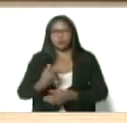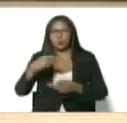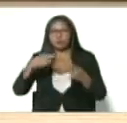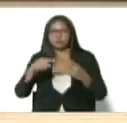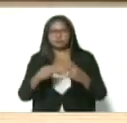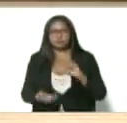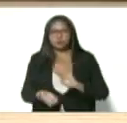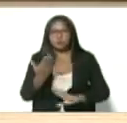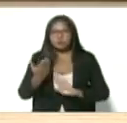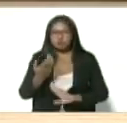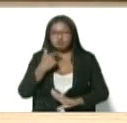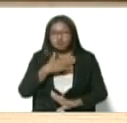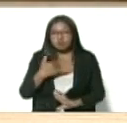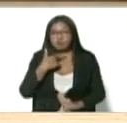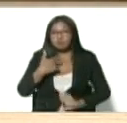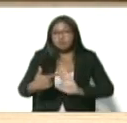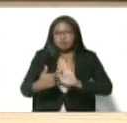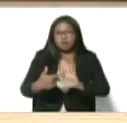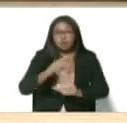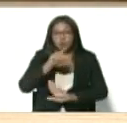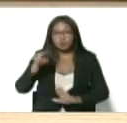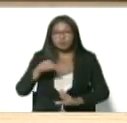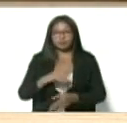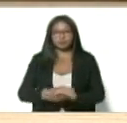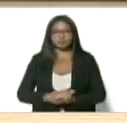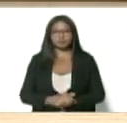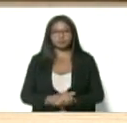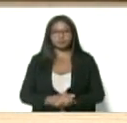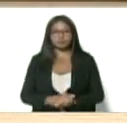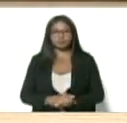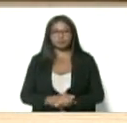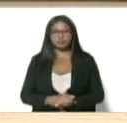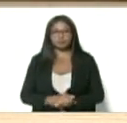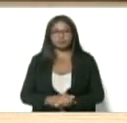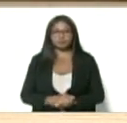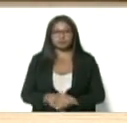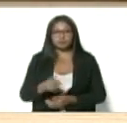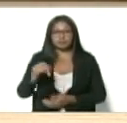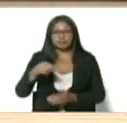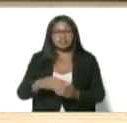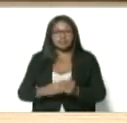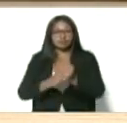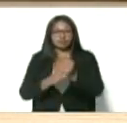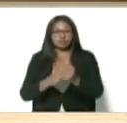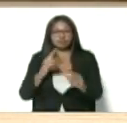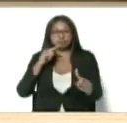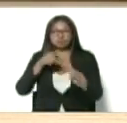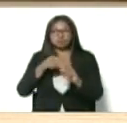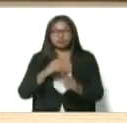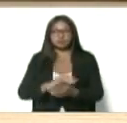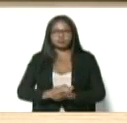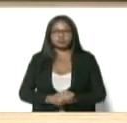que quiero mostrar en esta dirección precisamente